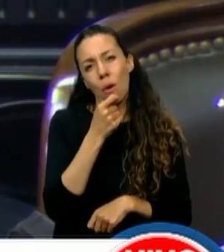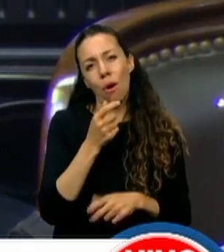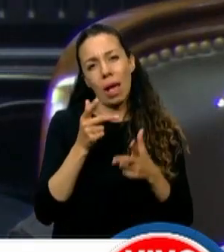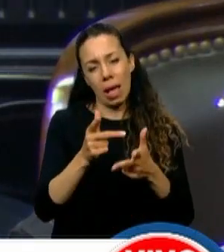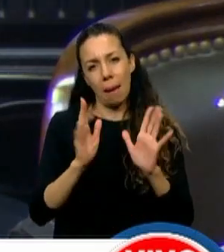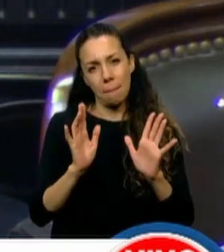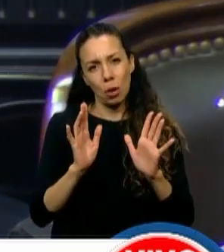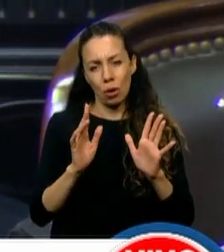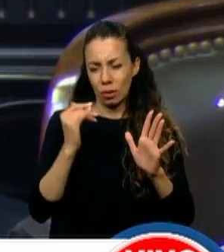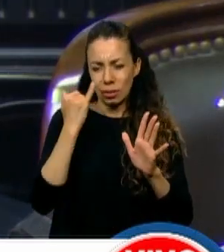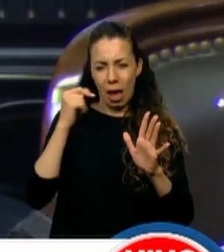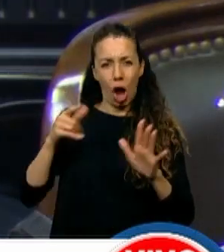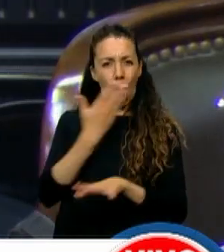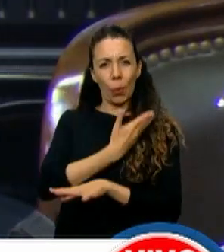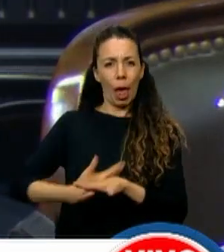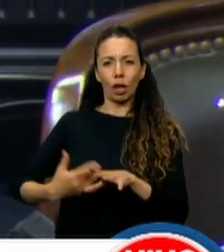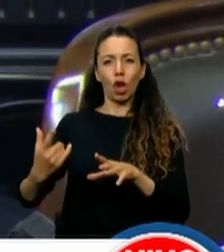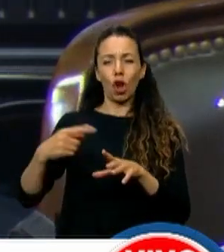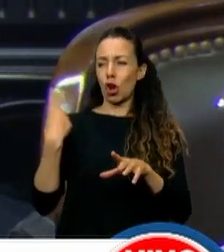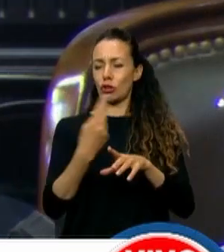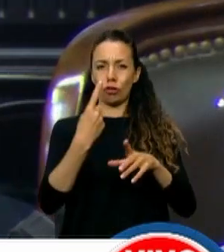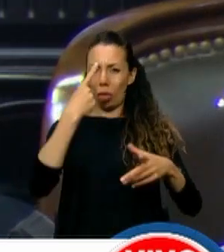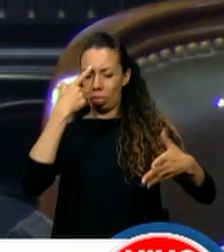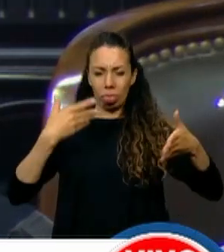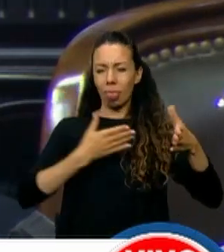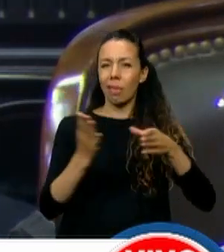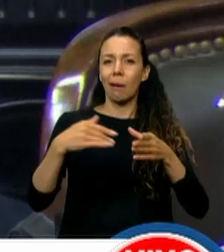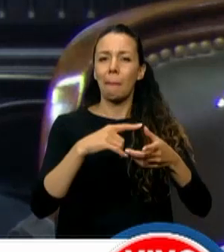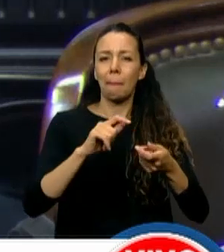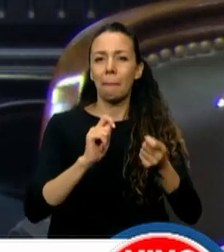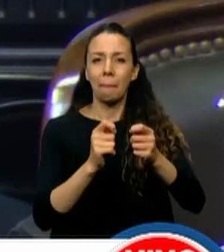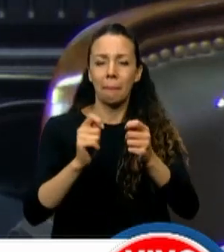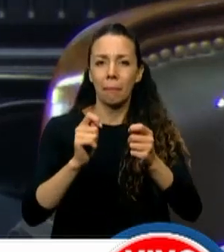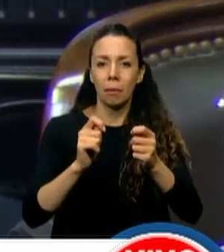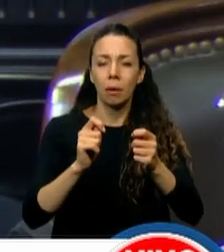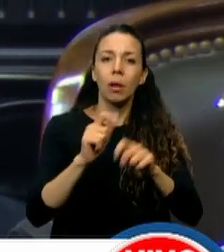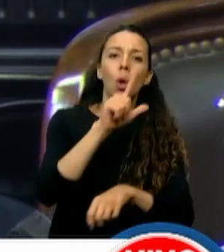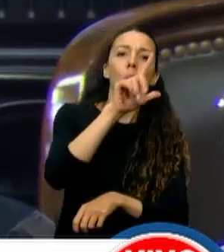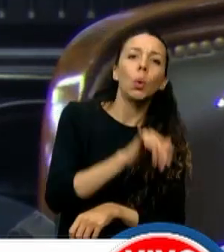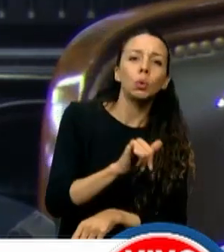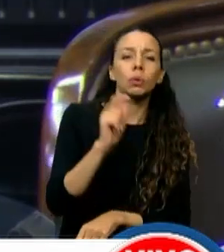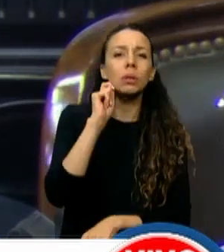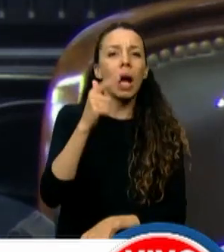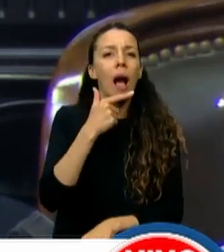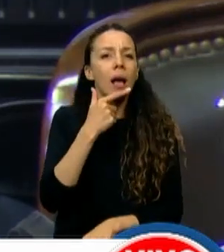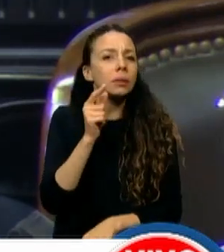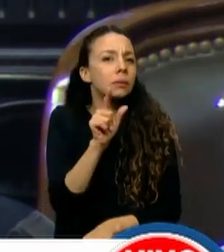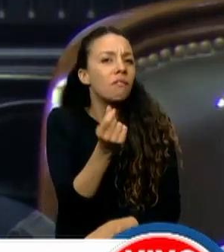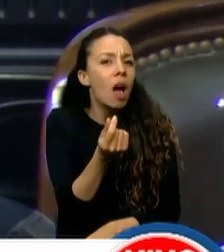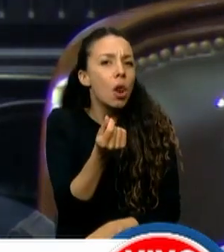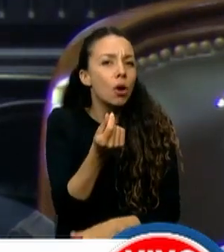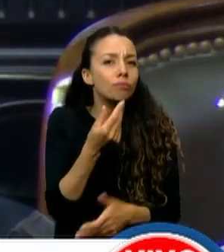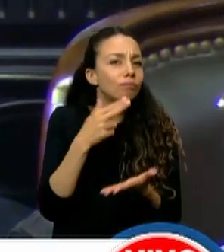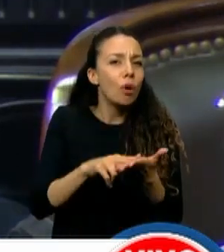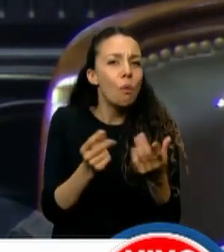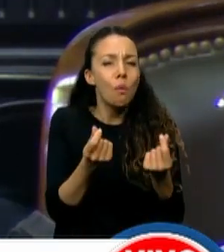laberinto en el que nos metió el gobierno, ¿qué va a pasar con los valores de la luz y el gas? El presupuesto propone